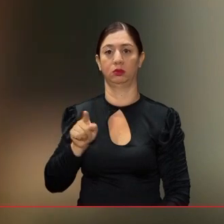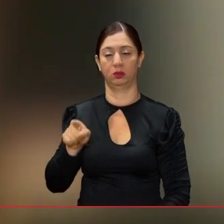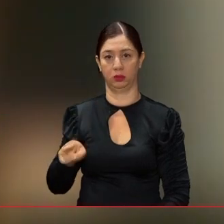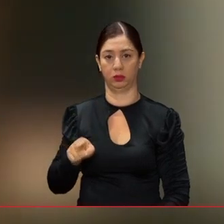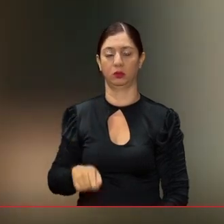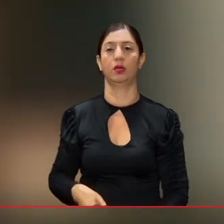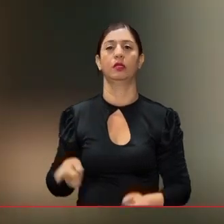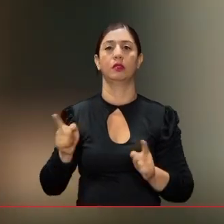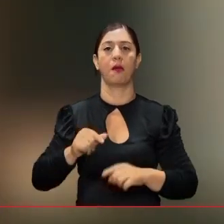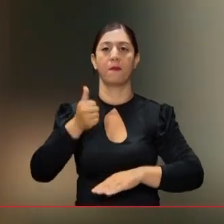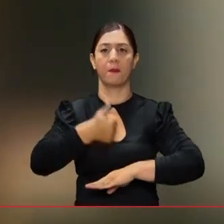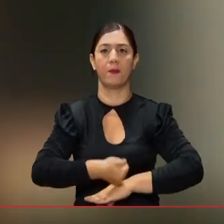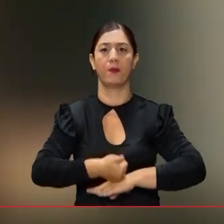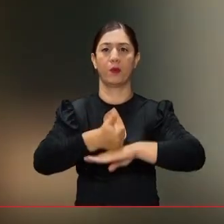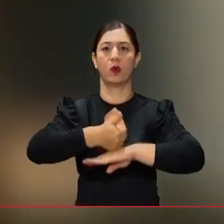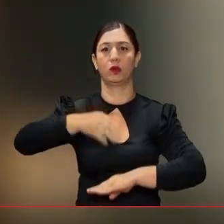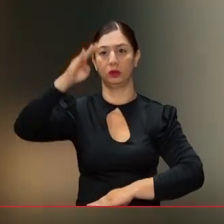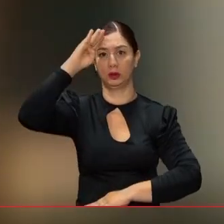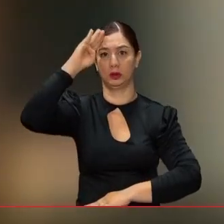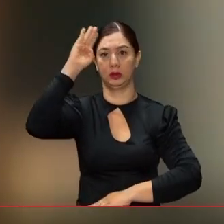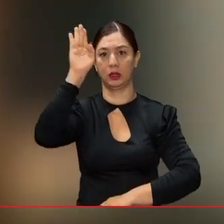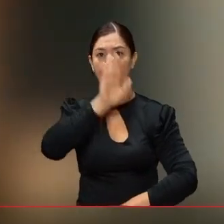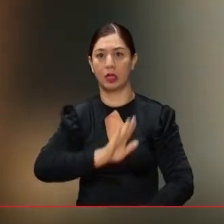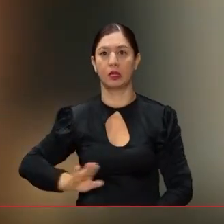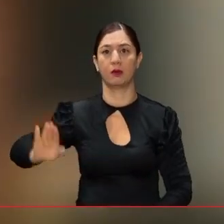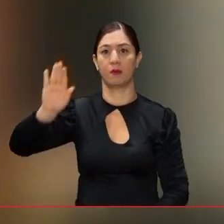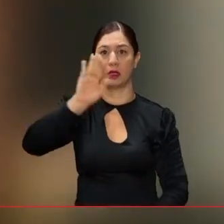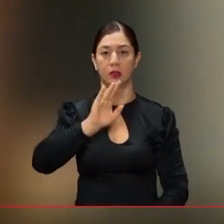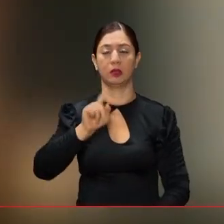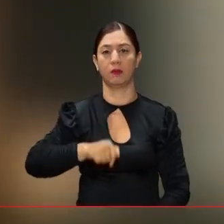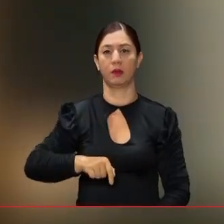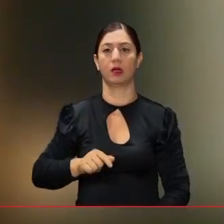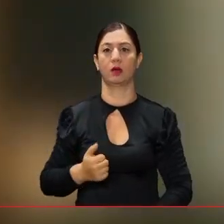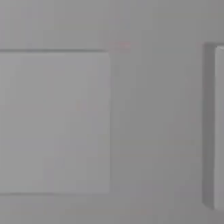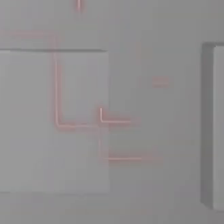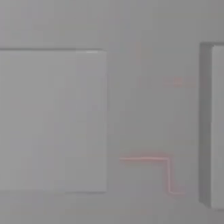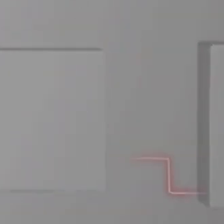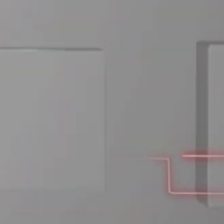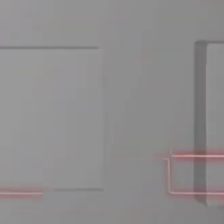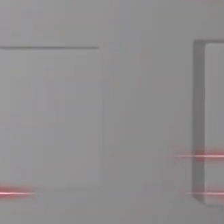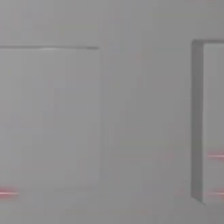los mandos de Policía Departamental y con los que operan en nuestro municipio.